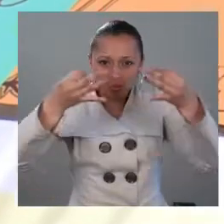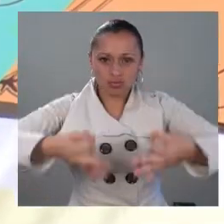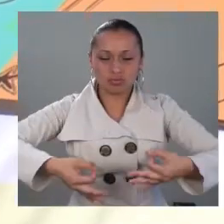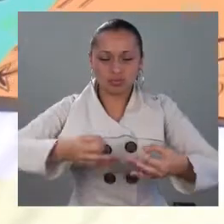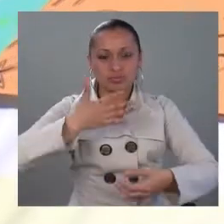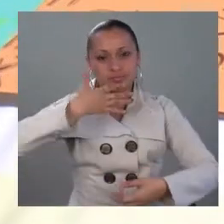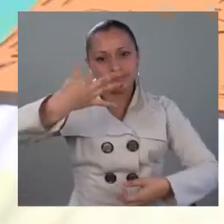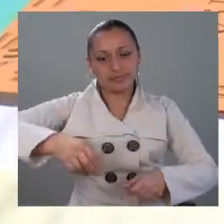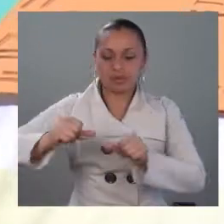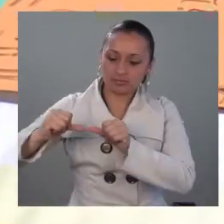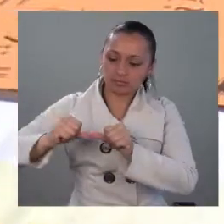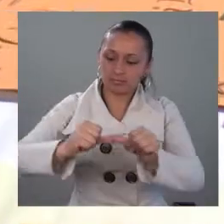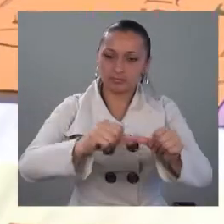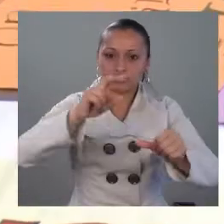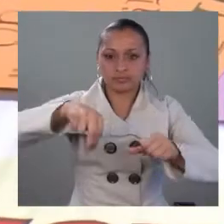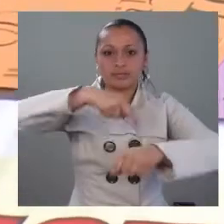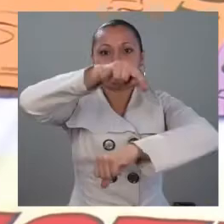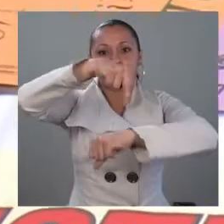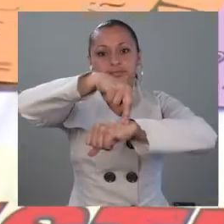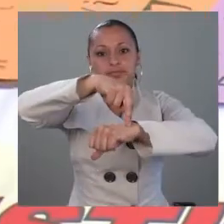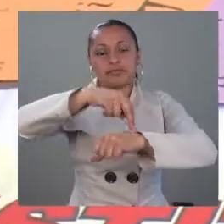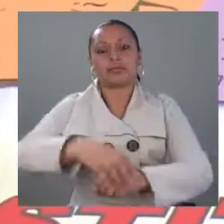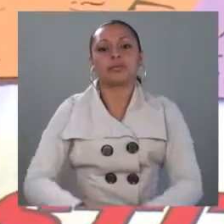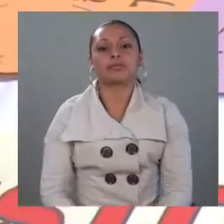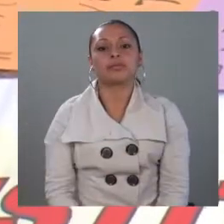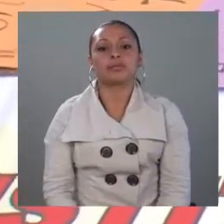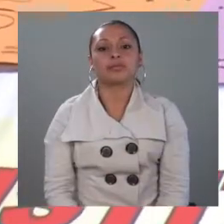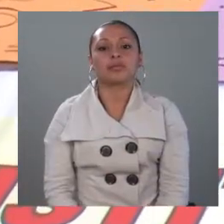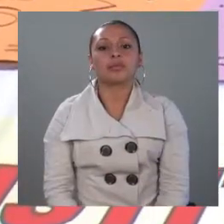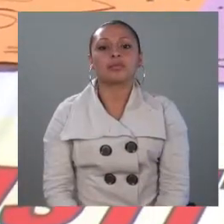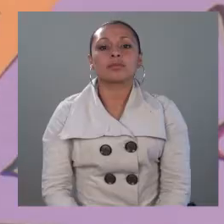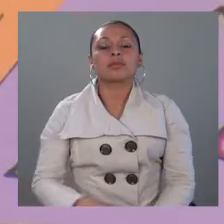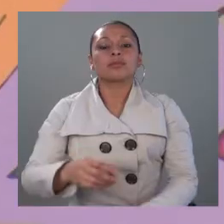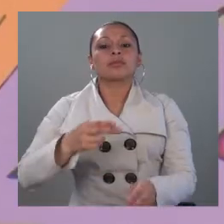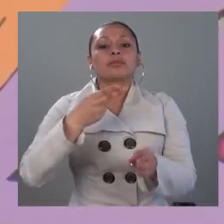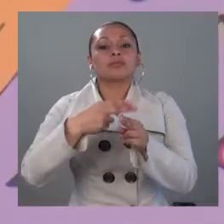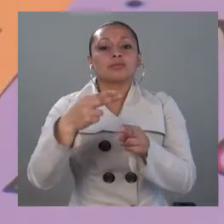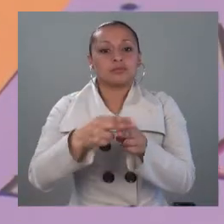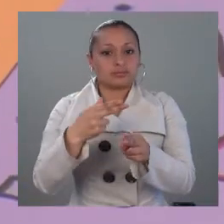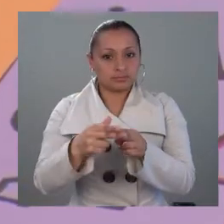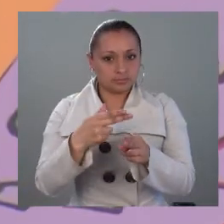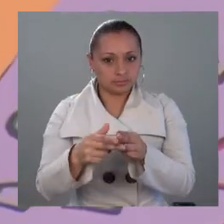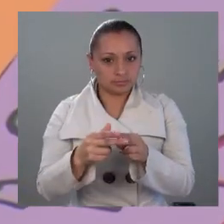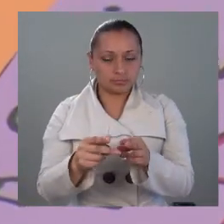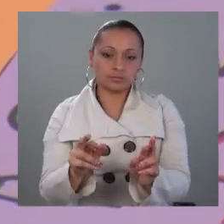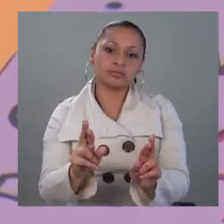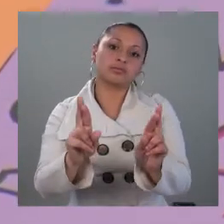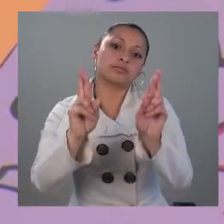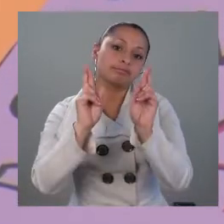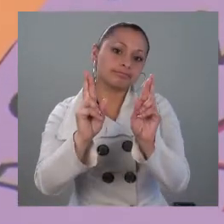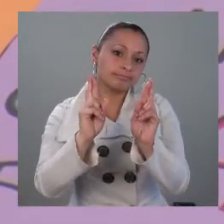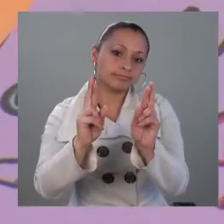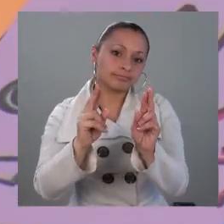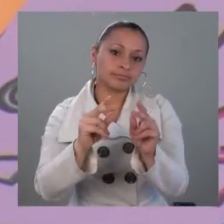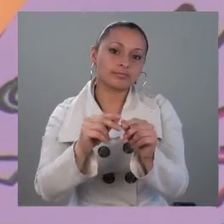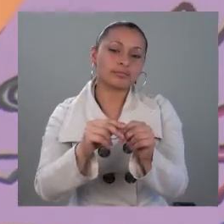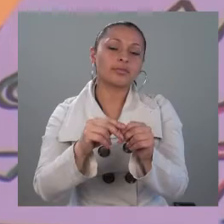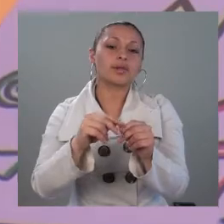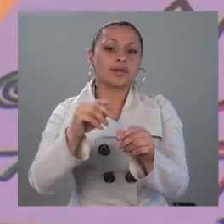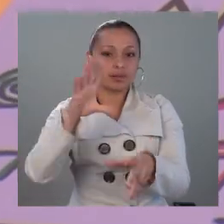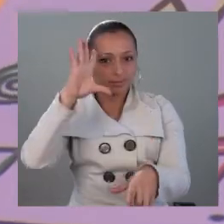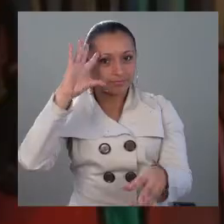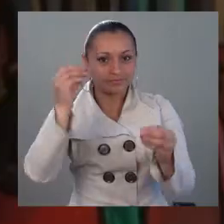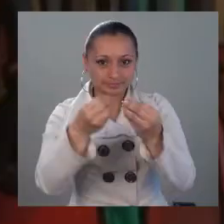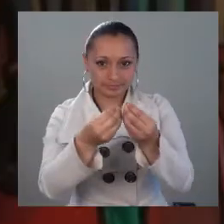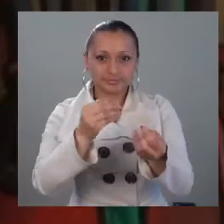justa, estable y duradera en el departamento de Nariño. Lo que se viene con el tan esperado proceso de